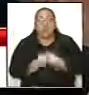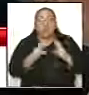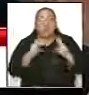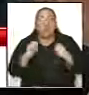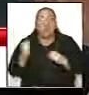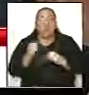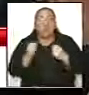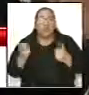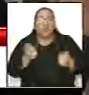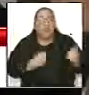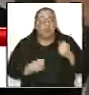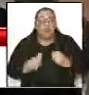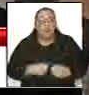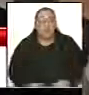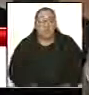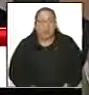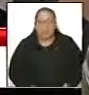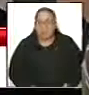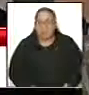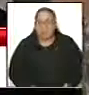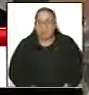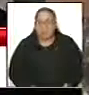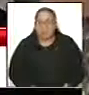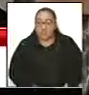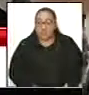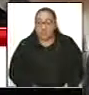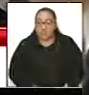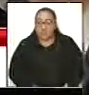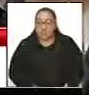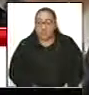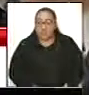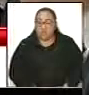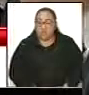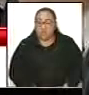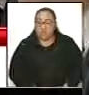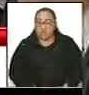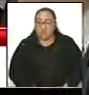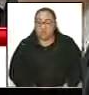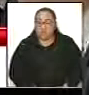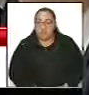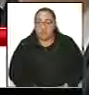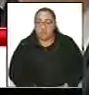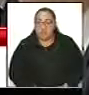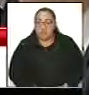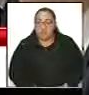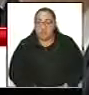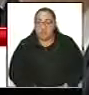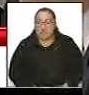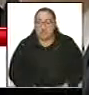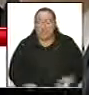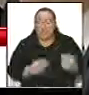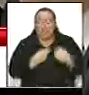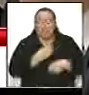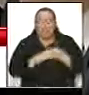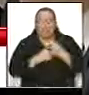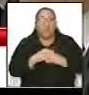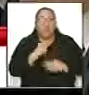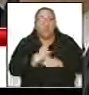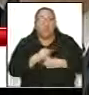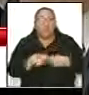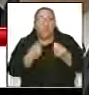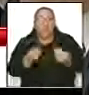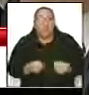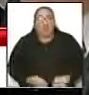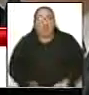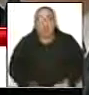pedido del MTC, dado que son competencias del sector la formulación, la evaluación y la viabilidad y